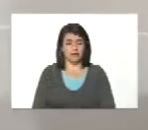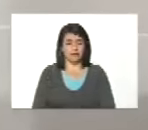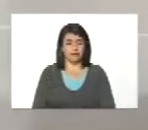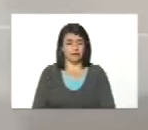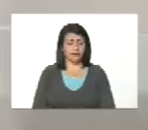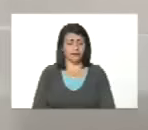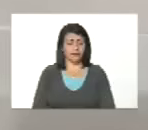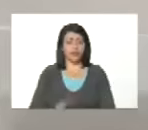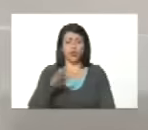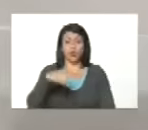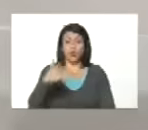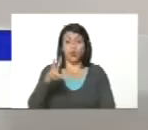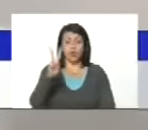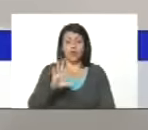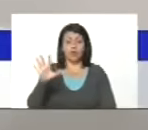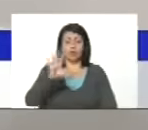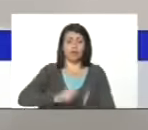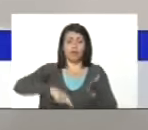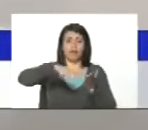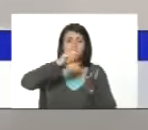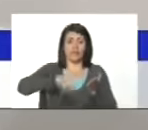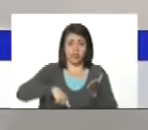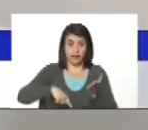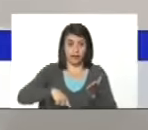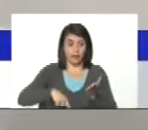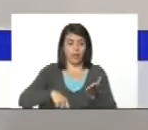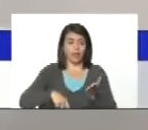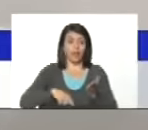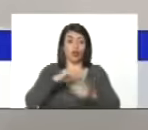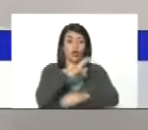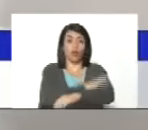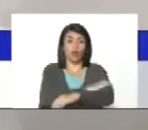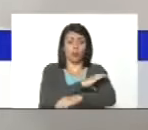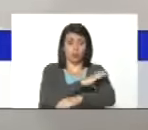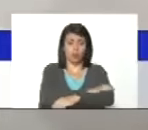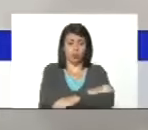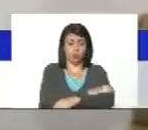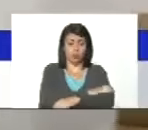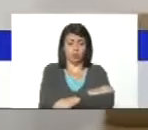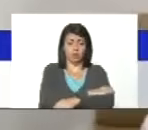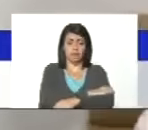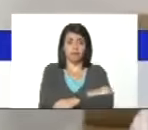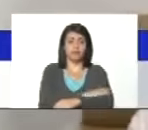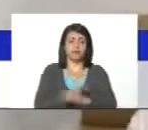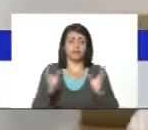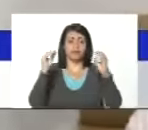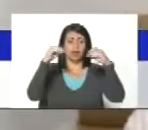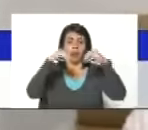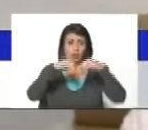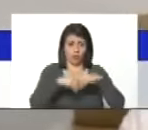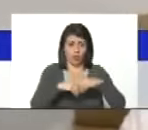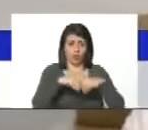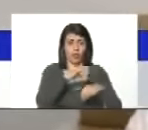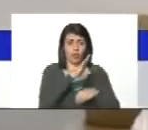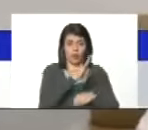cuando Venezuela firma con la extrema derecha el llamado Acuerdo de